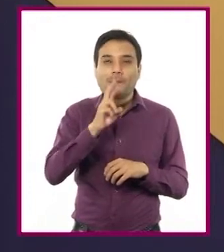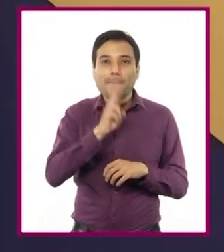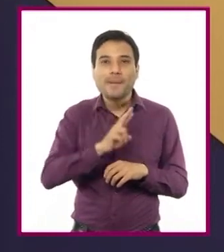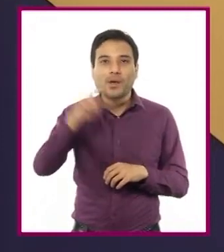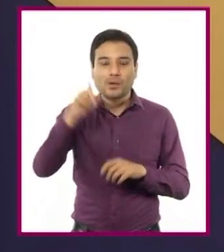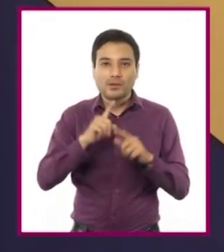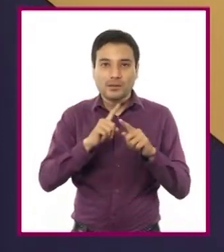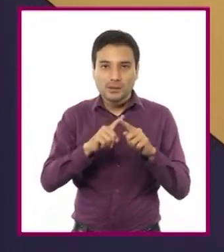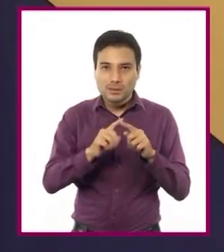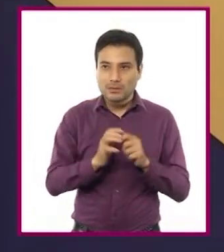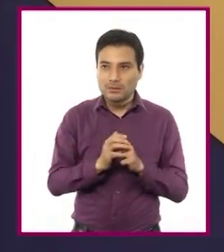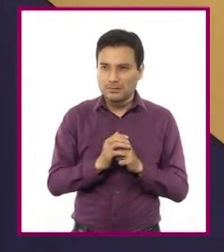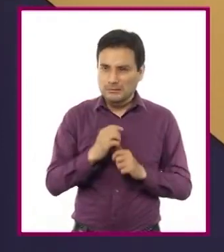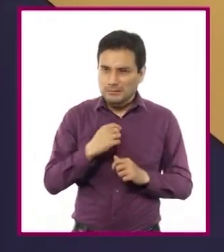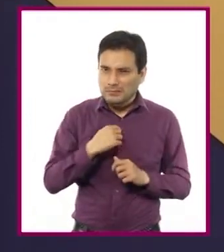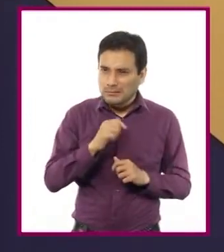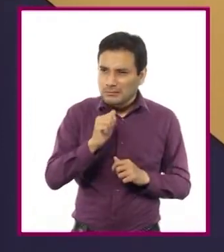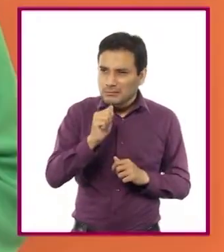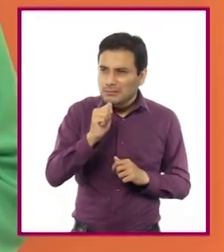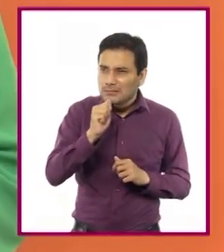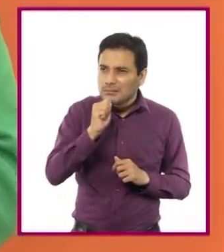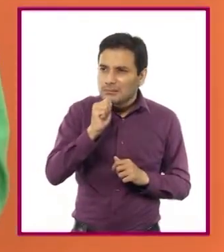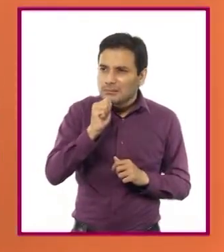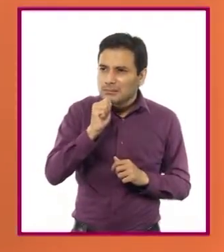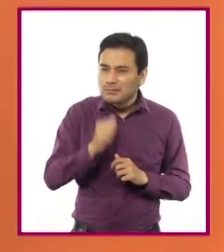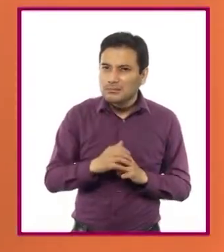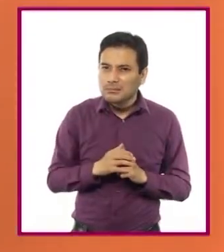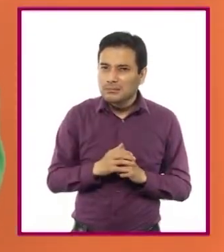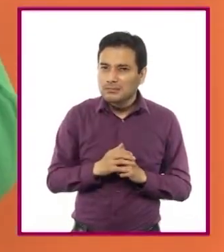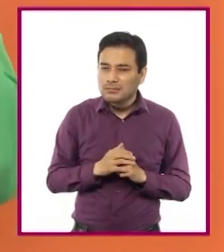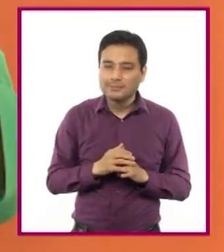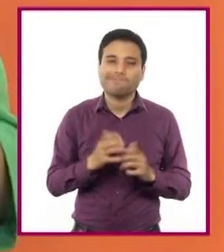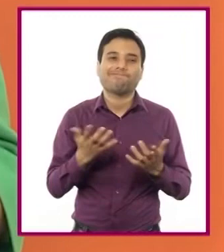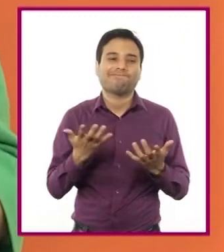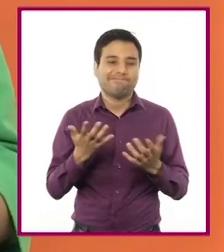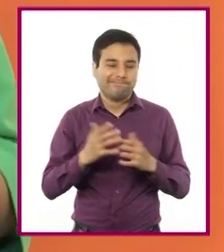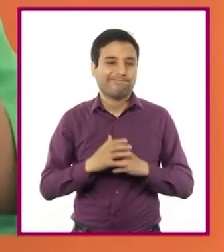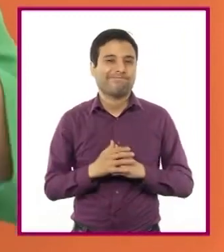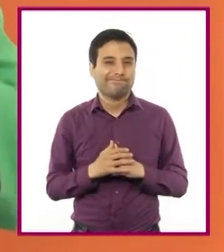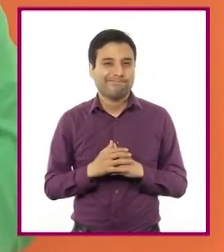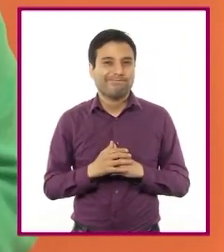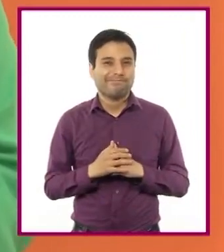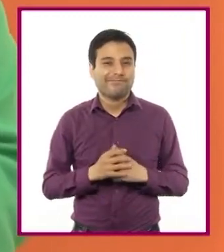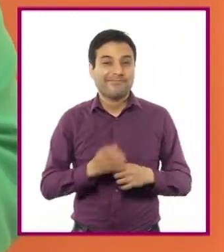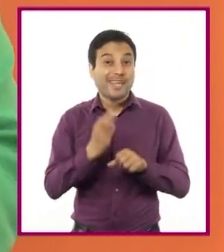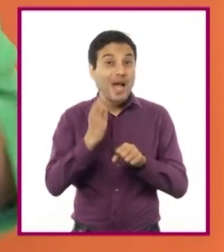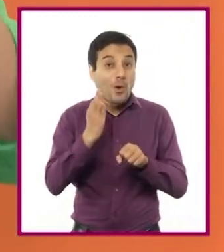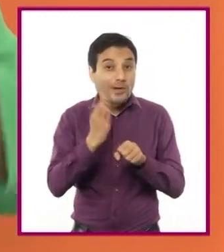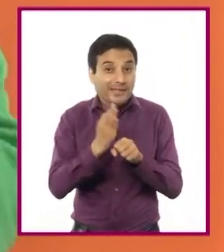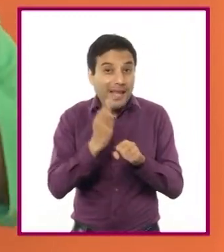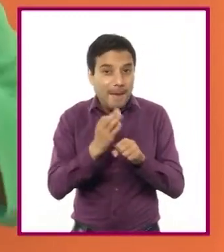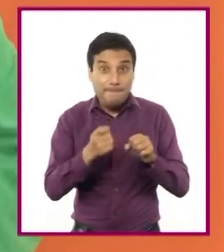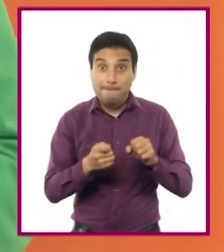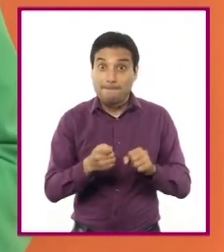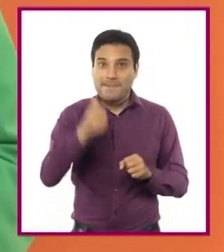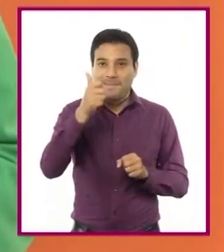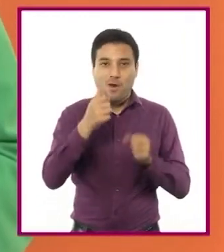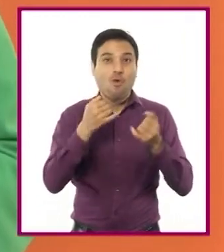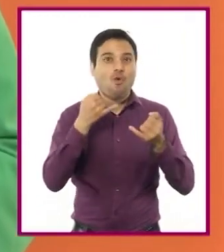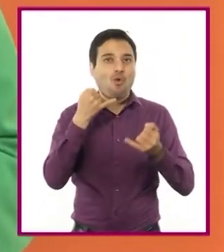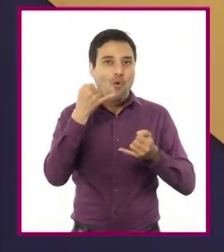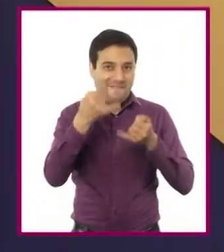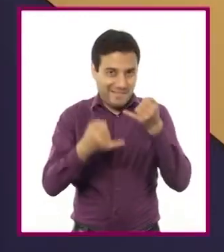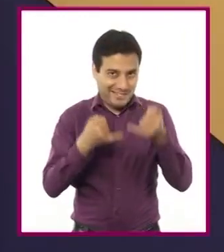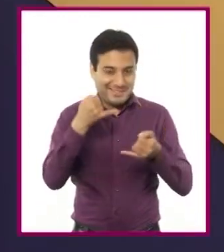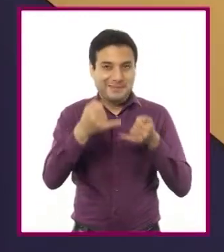¿Rango dados? Nunca lo había escuchado. La razón es porque jugaremos por primera vez en la historia de las